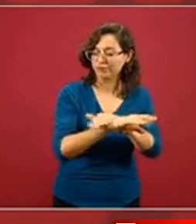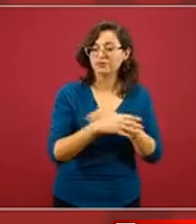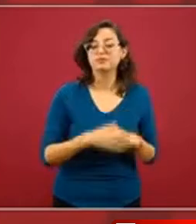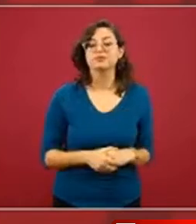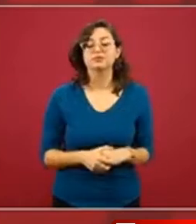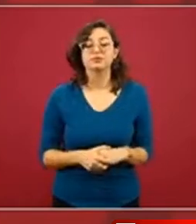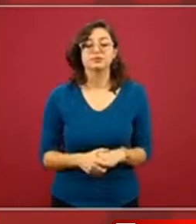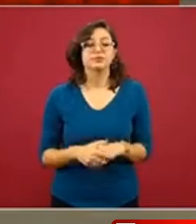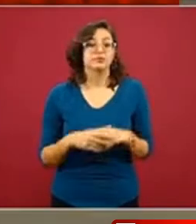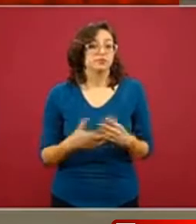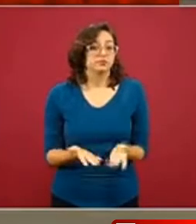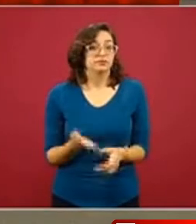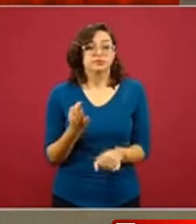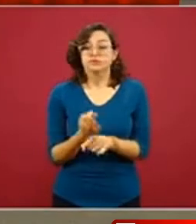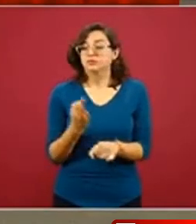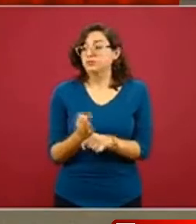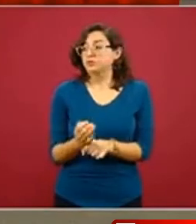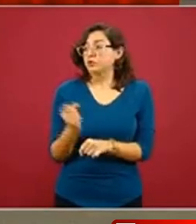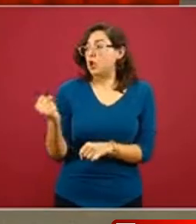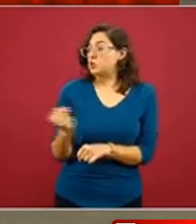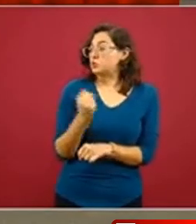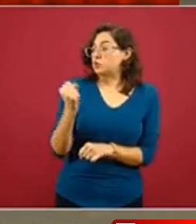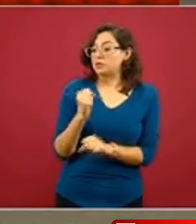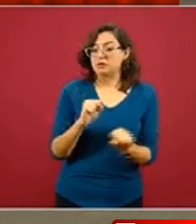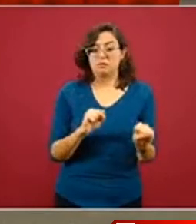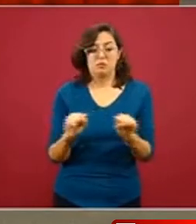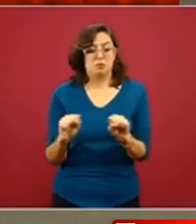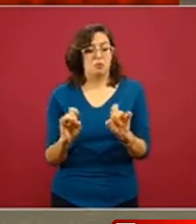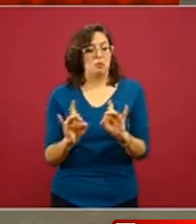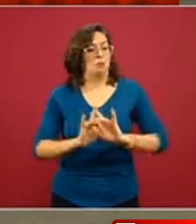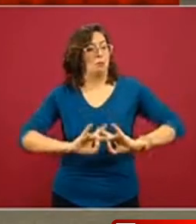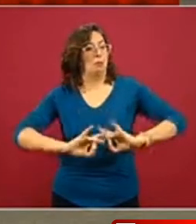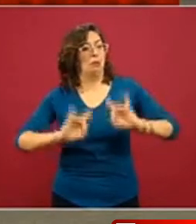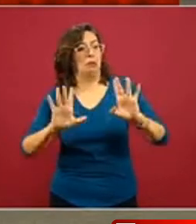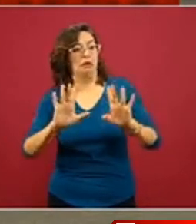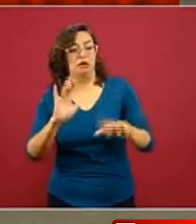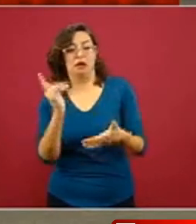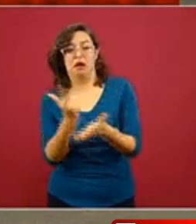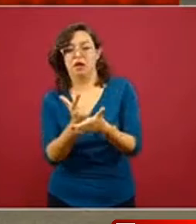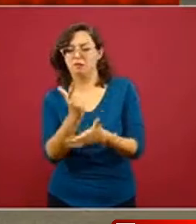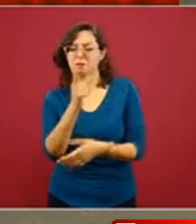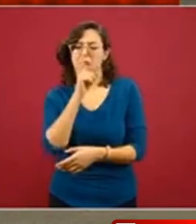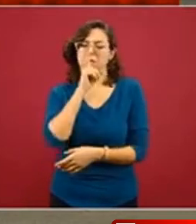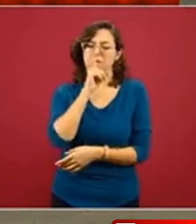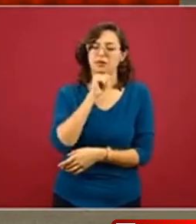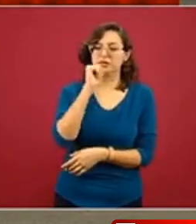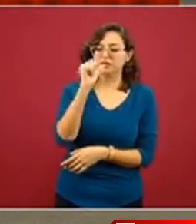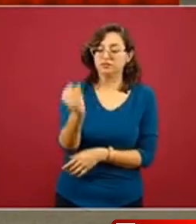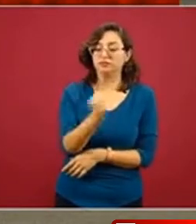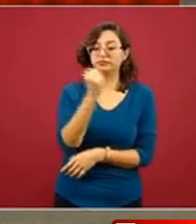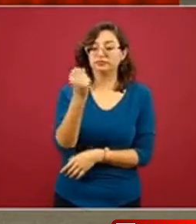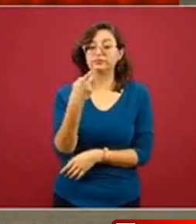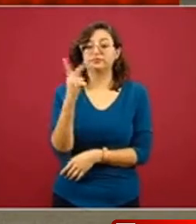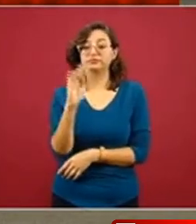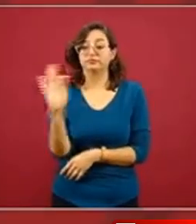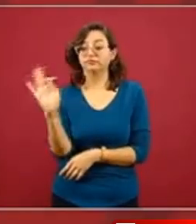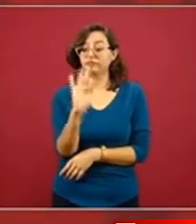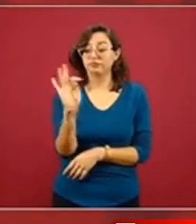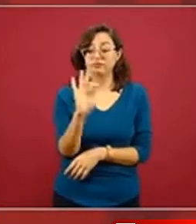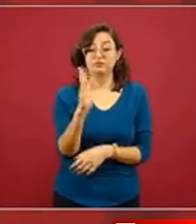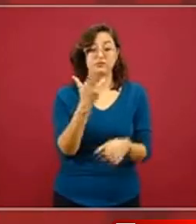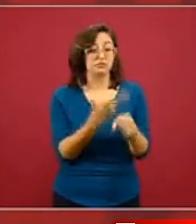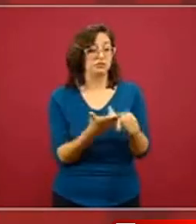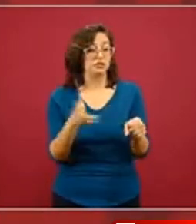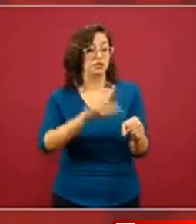no ocurrió hoy, afortunadamente, como ya nos relata el doctor Cruz Vega, pero de que pudiera necesitarse evacuar un hospital, uno o